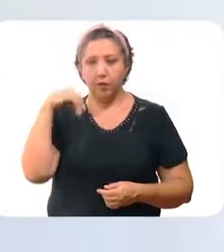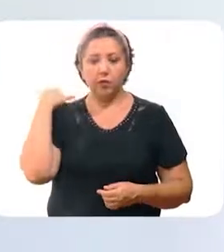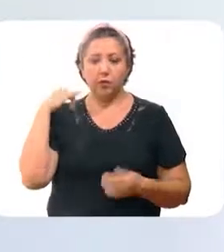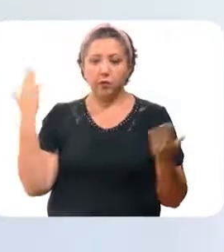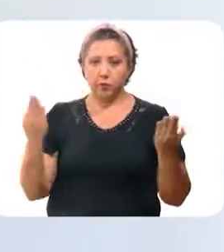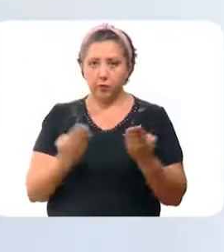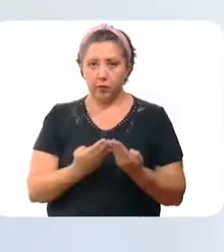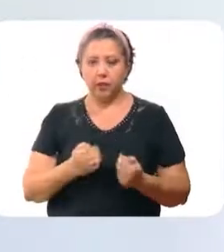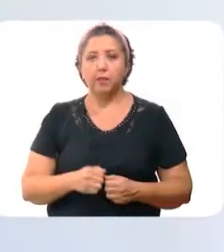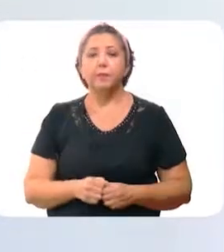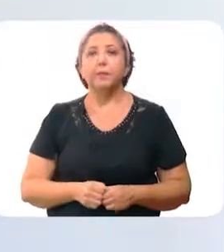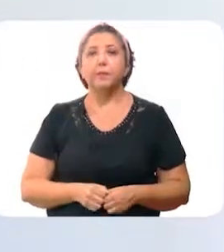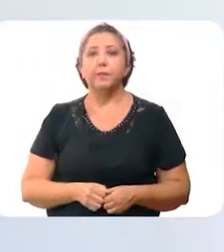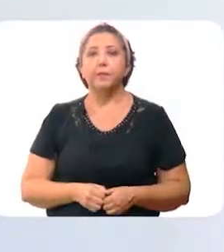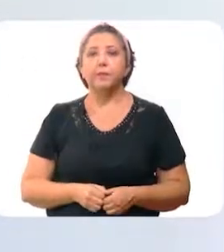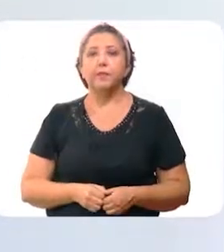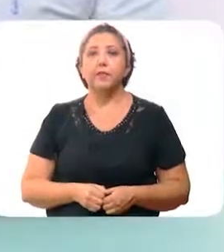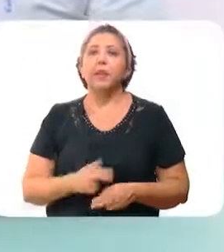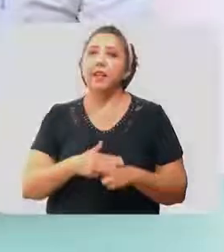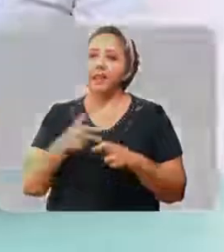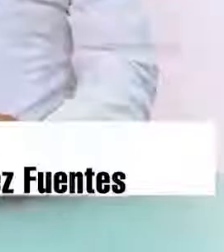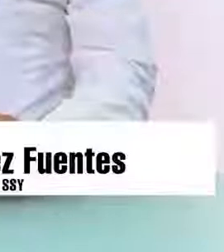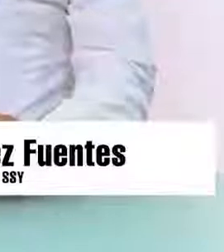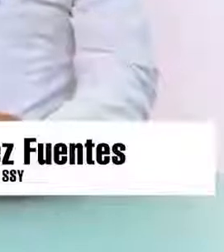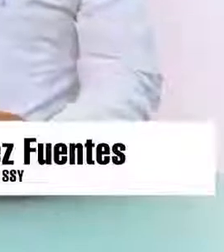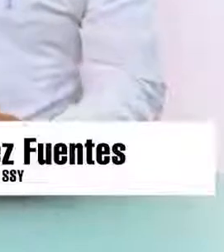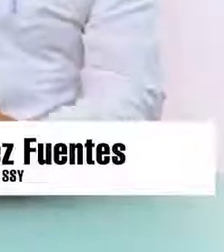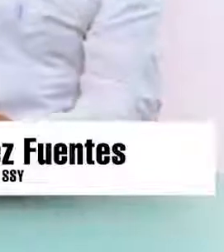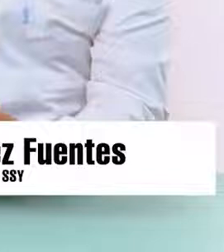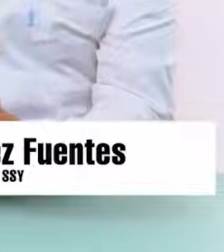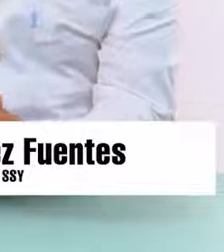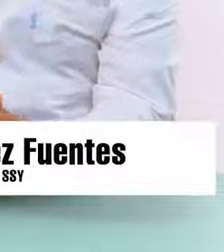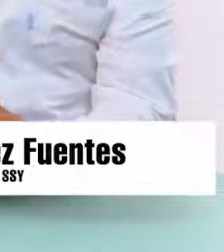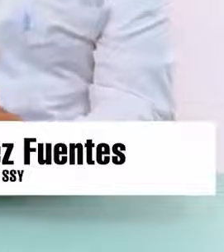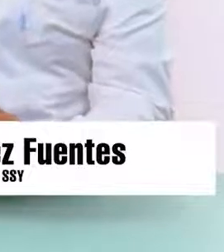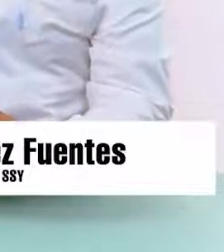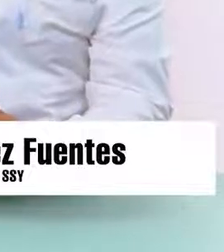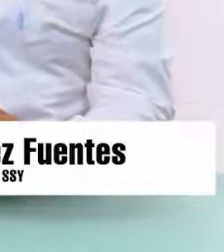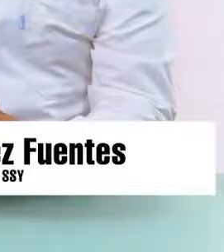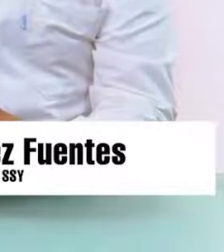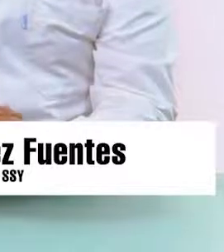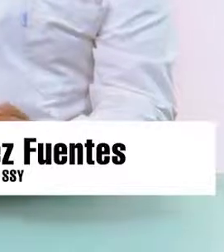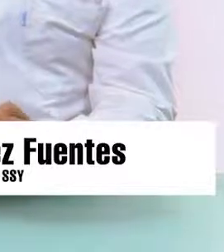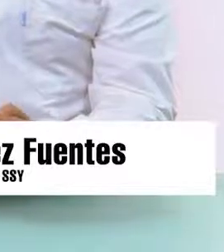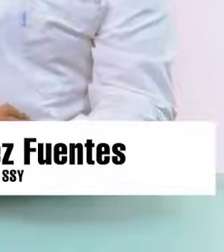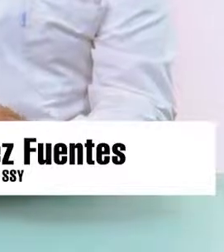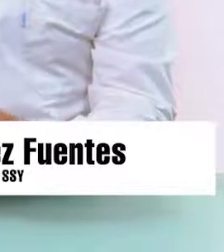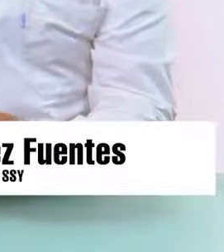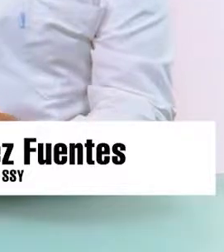semáforo quincenal del Gobierno federal. Hasta aquí el reporte, doctor. Gracias, doctor. Estaremos